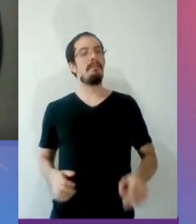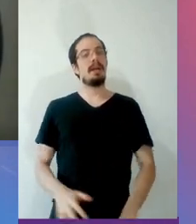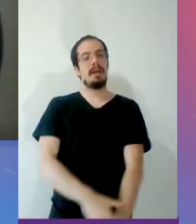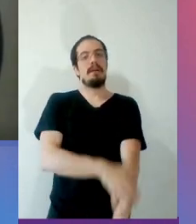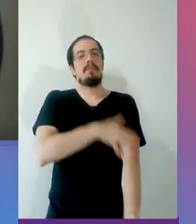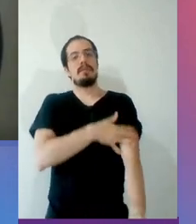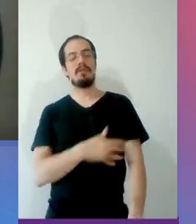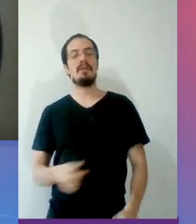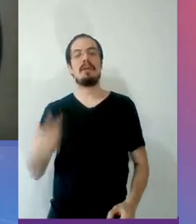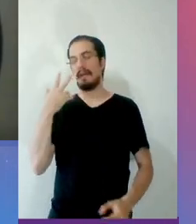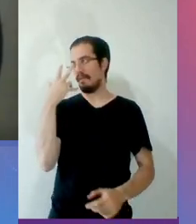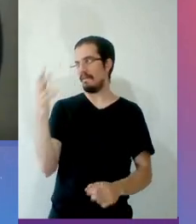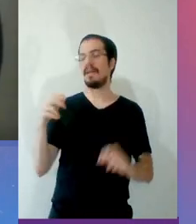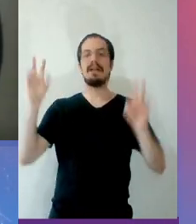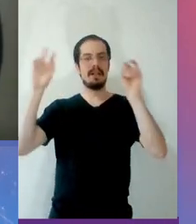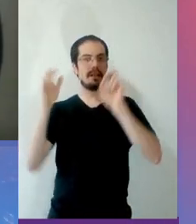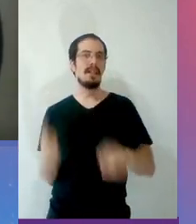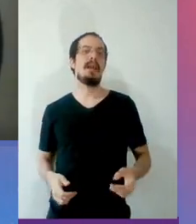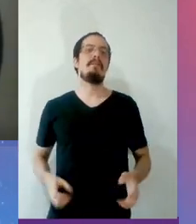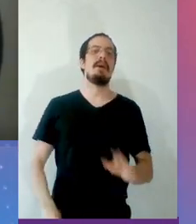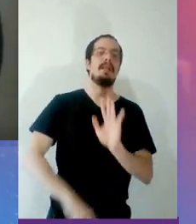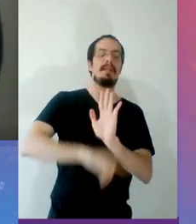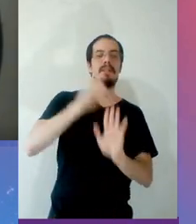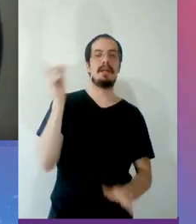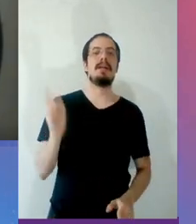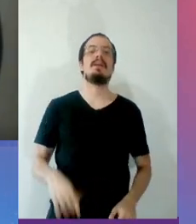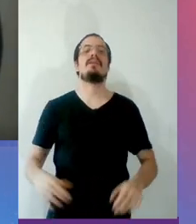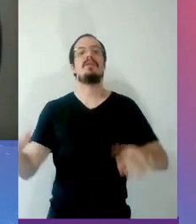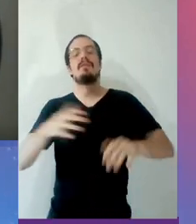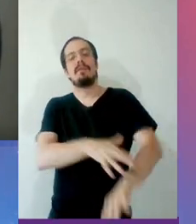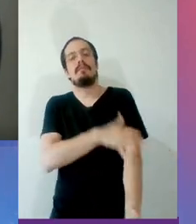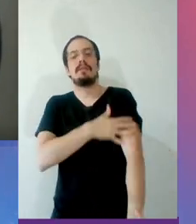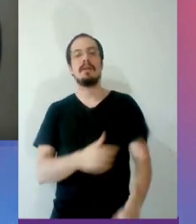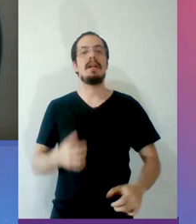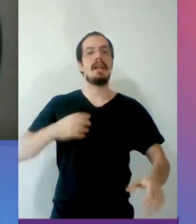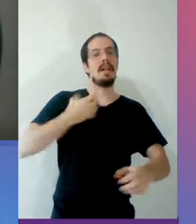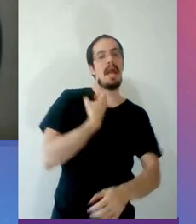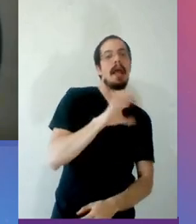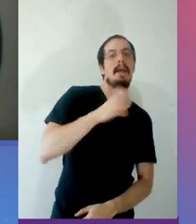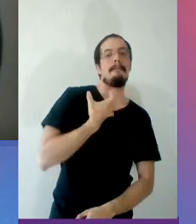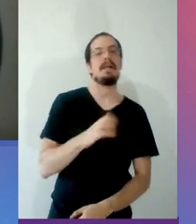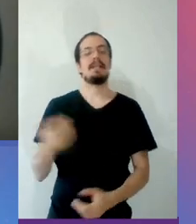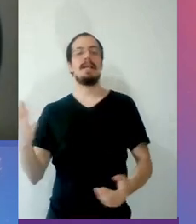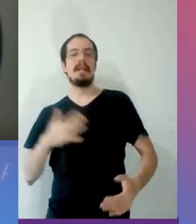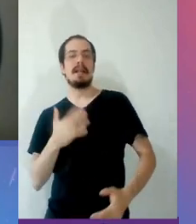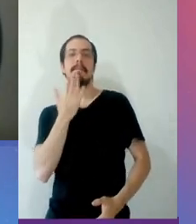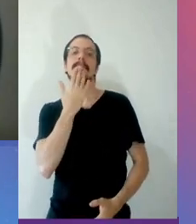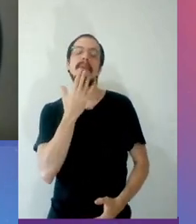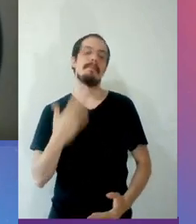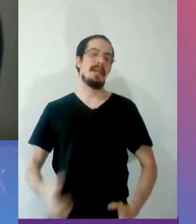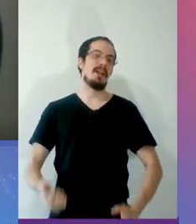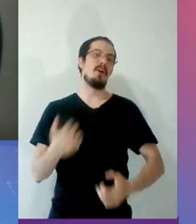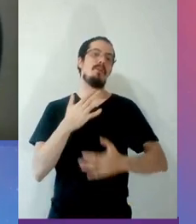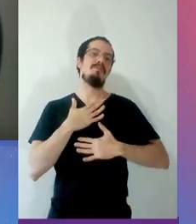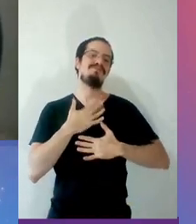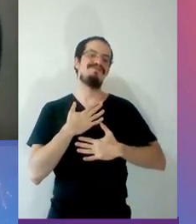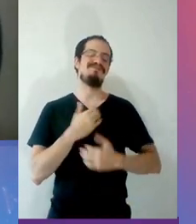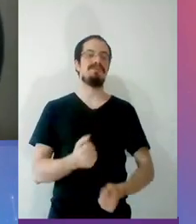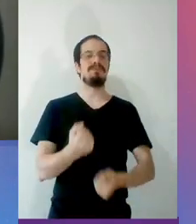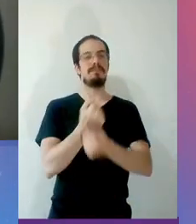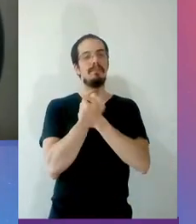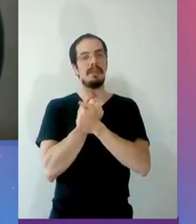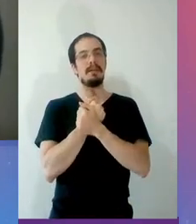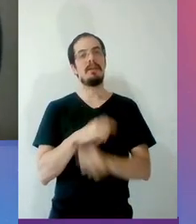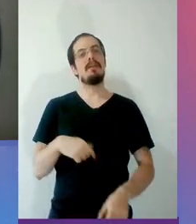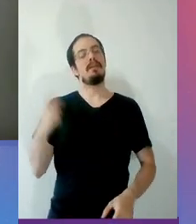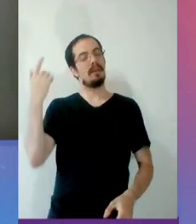de la empatía, de la autoeficacia, de la autoestima, que son cosas hoy día súper valoradas, porque antes lo único